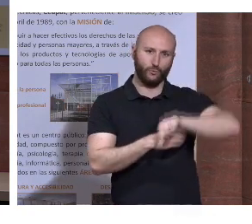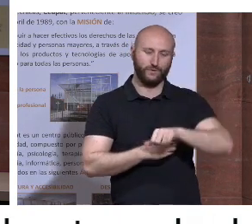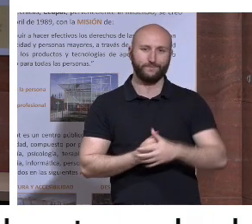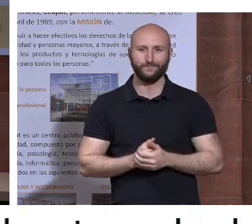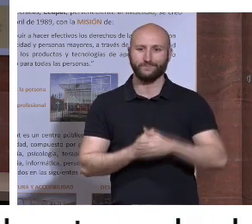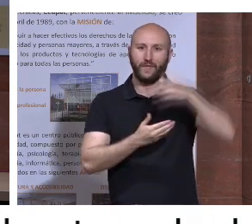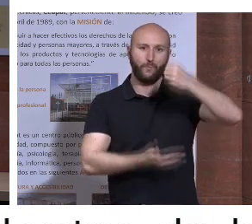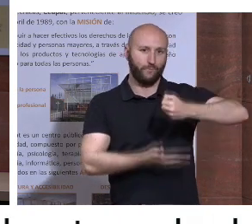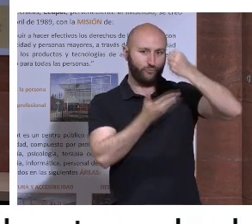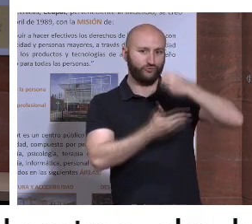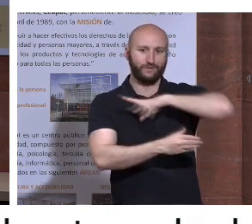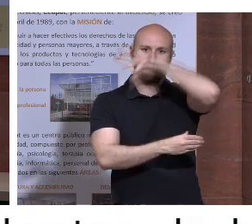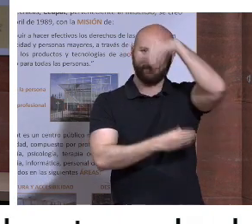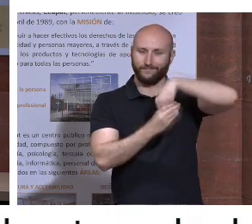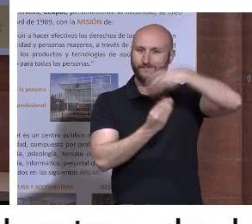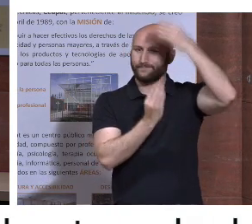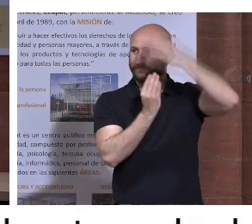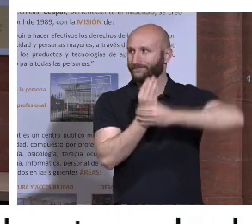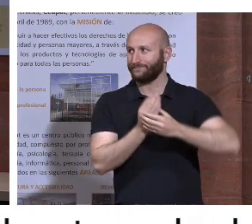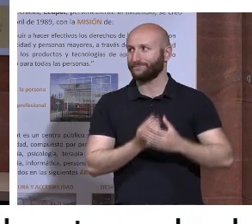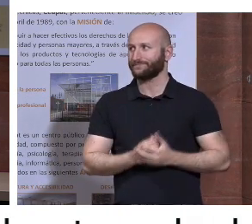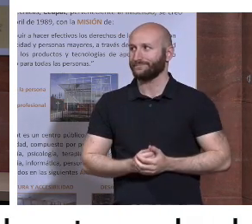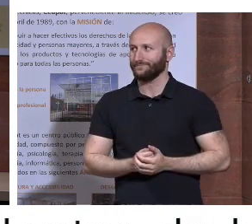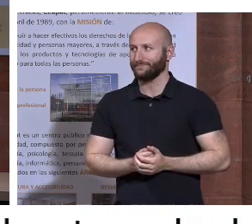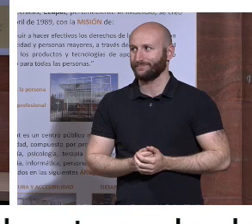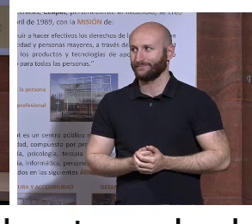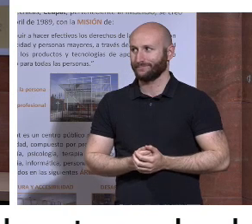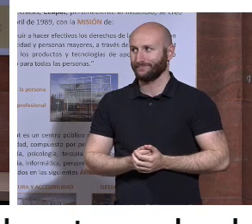bolsa la vamos a meter ahí. Así.